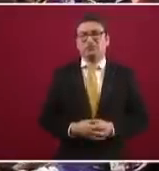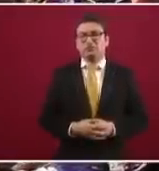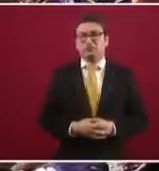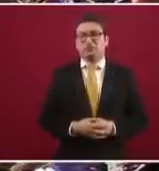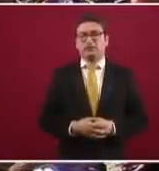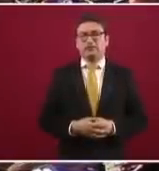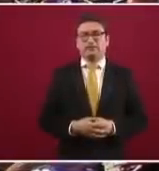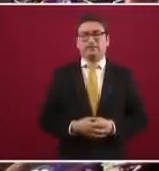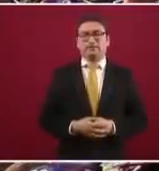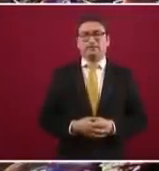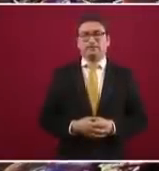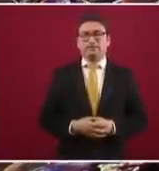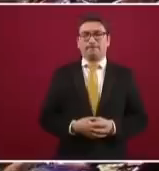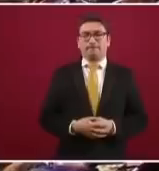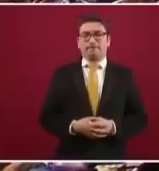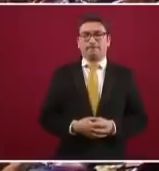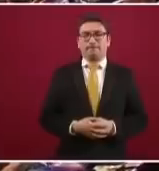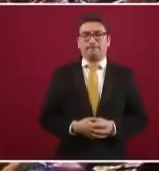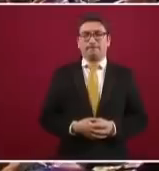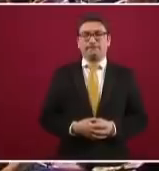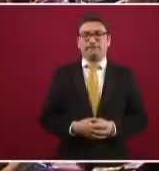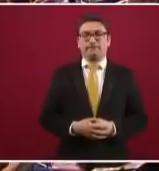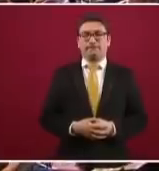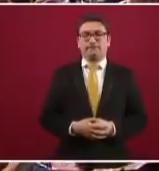Iban a